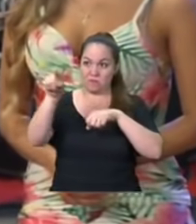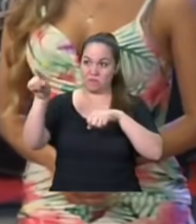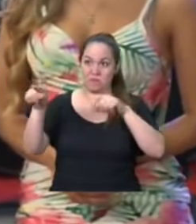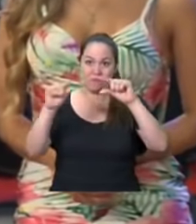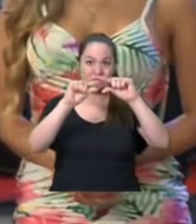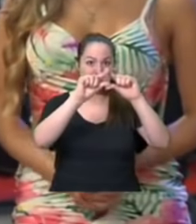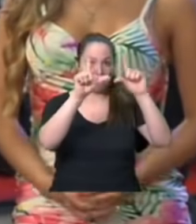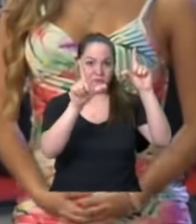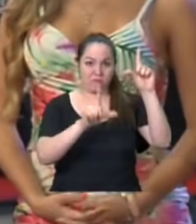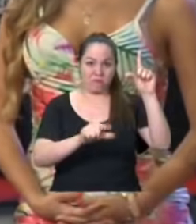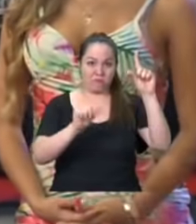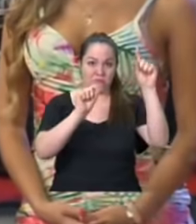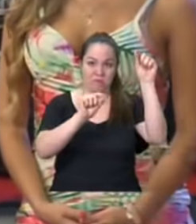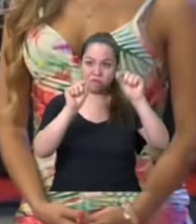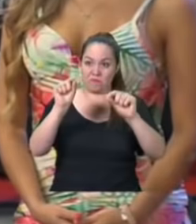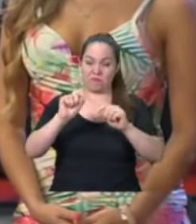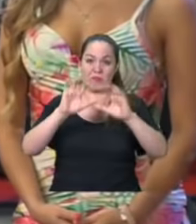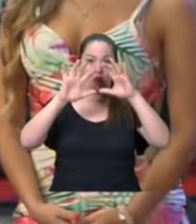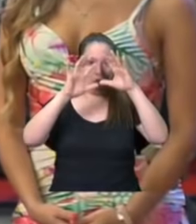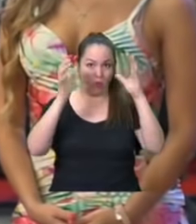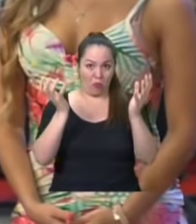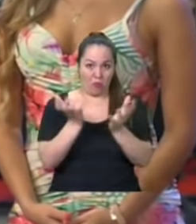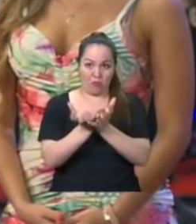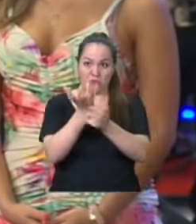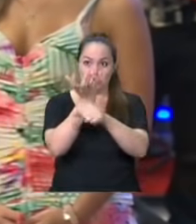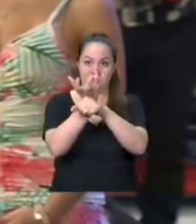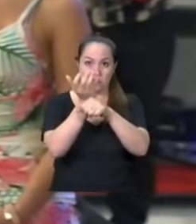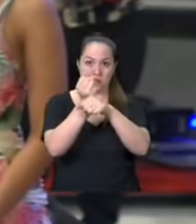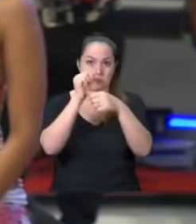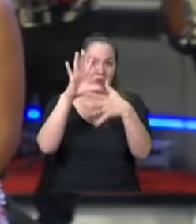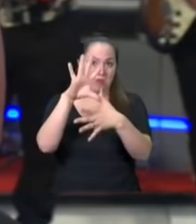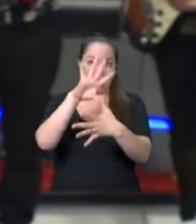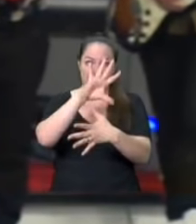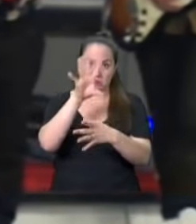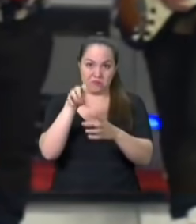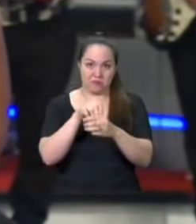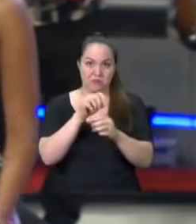República, Estados Unidos, Centroamérica y Sudamérica. Ahí les va.